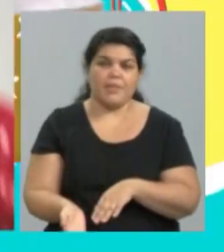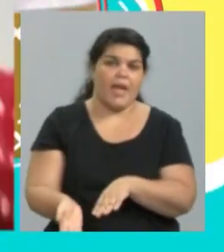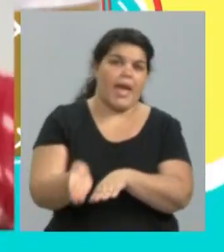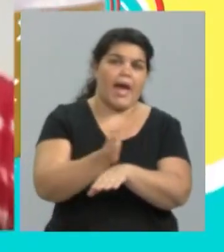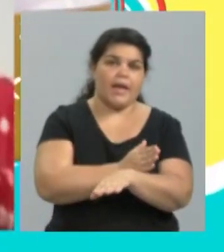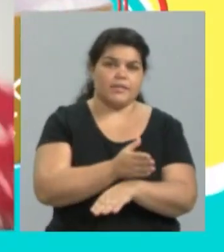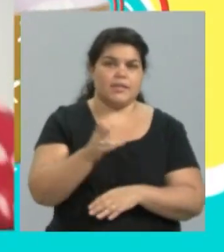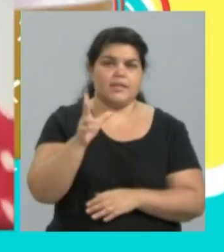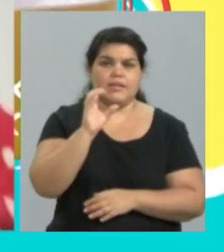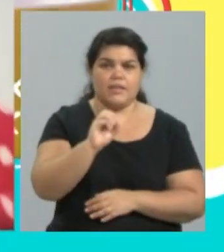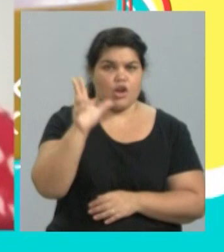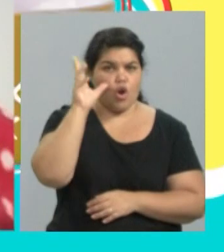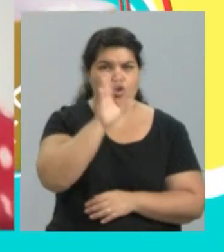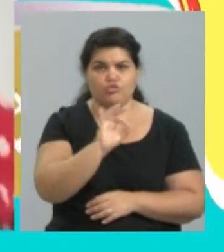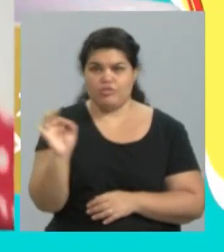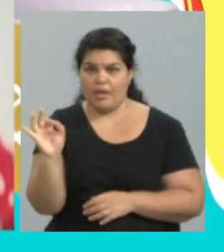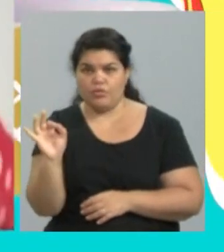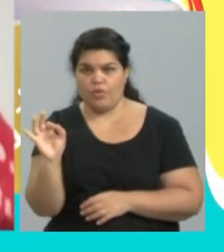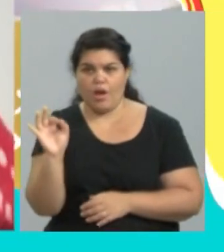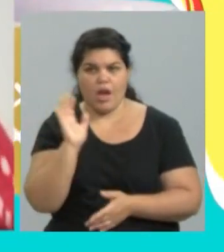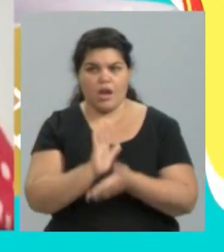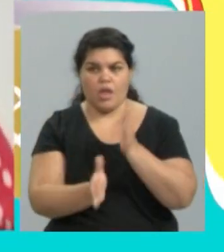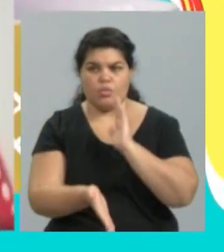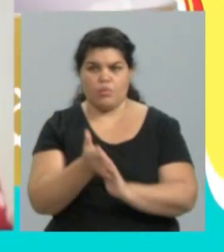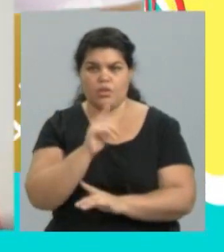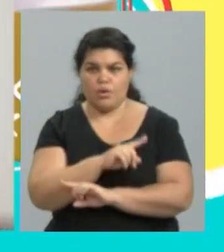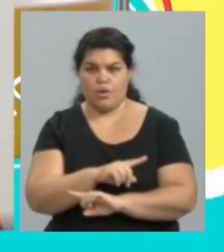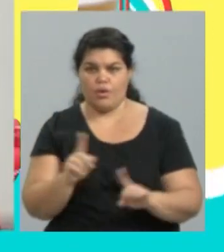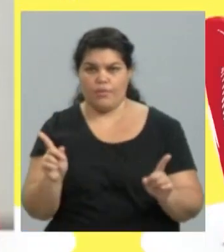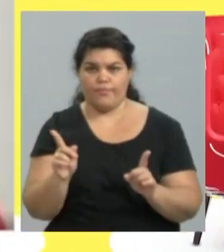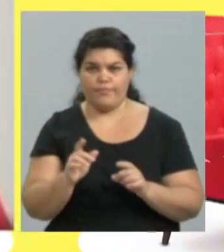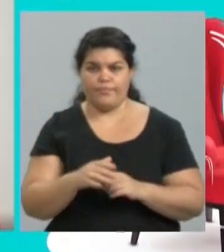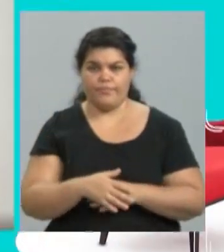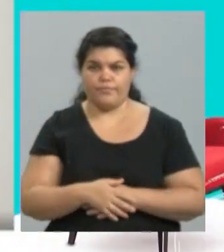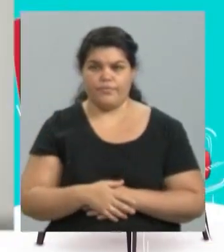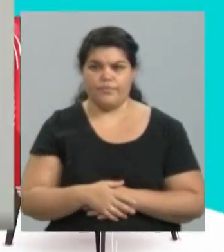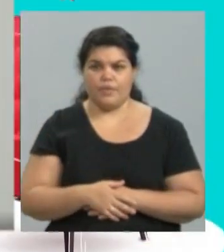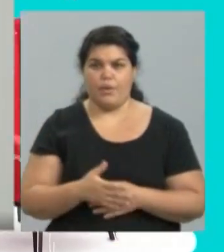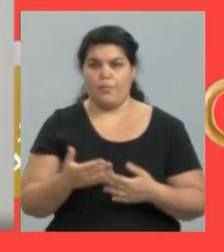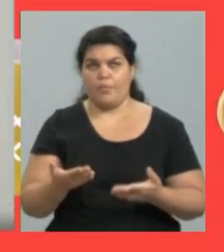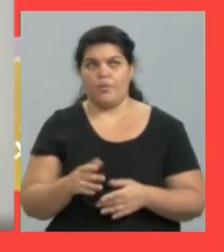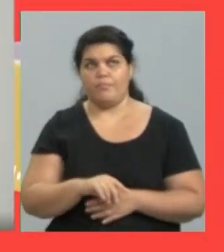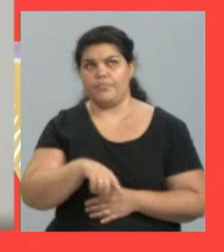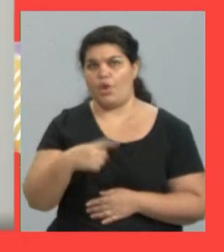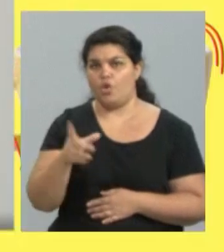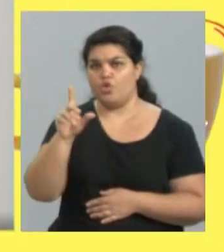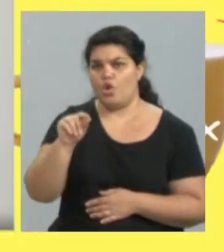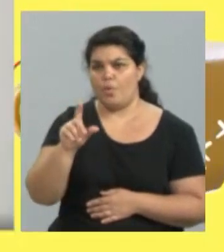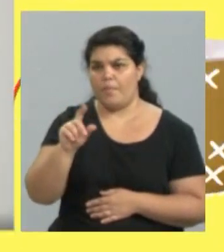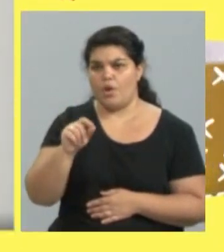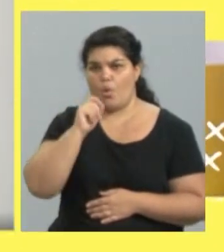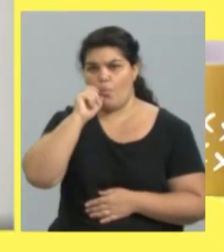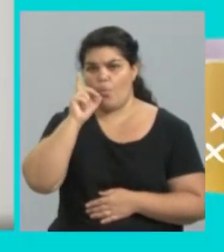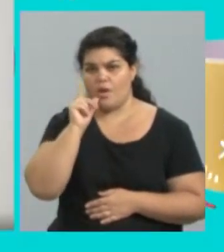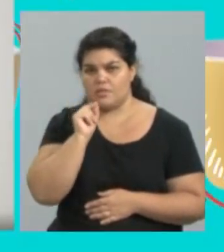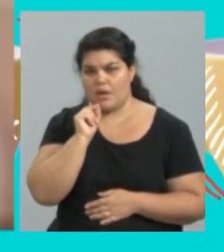en 0800 no era gratuita. Sí. Después, bueno, están los números de WhatsApp que tenemos en todas